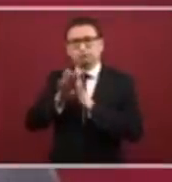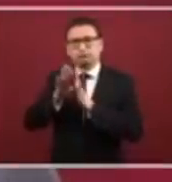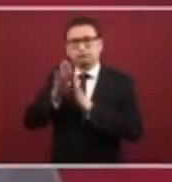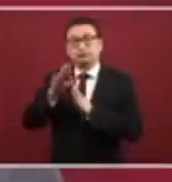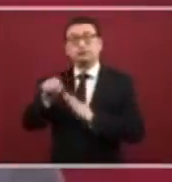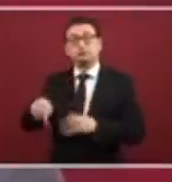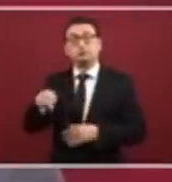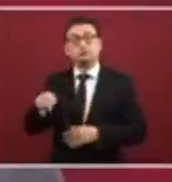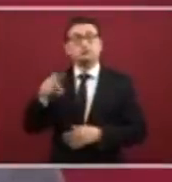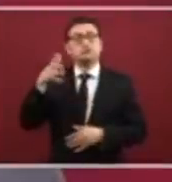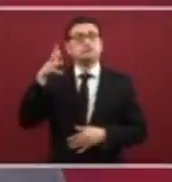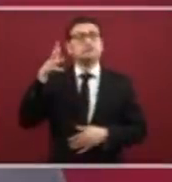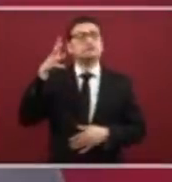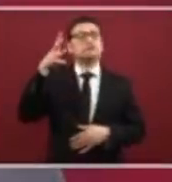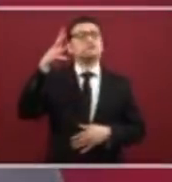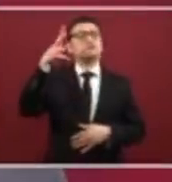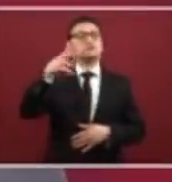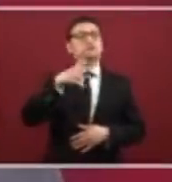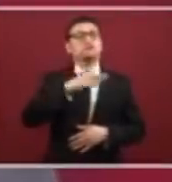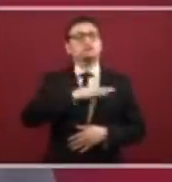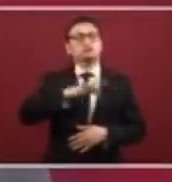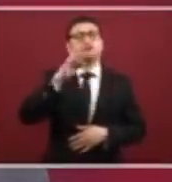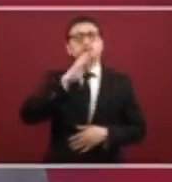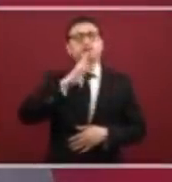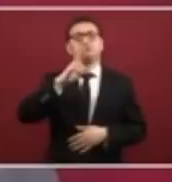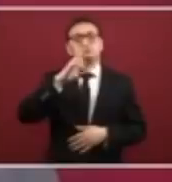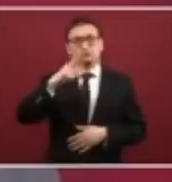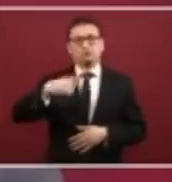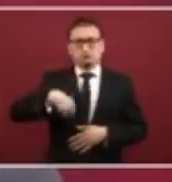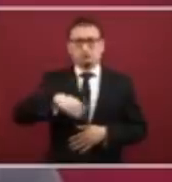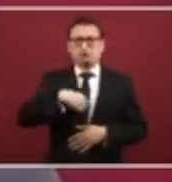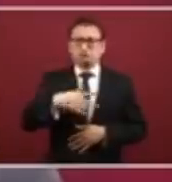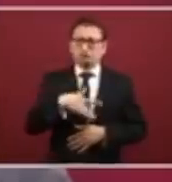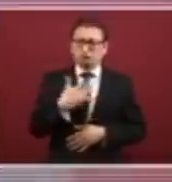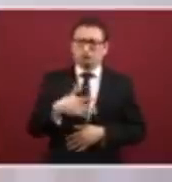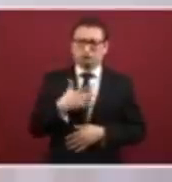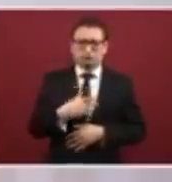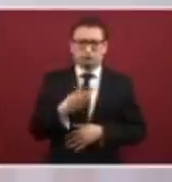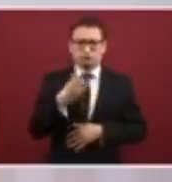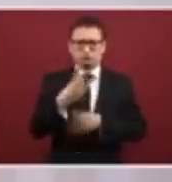futuro, que nosotros consideramos en 3 años